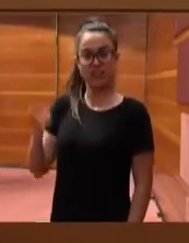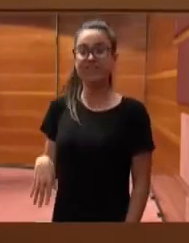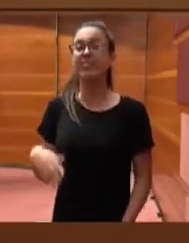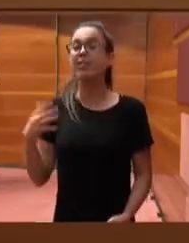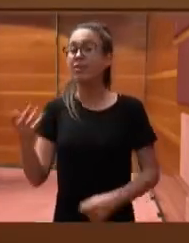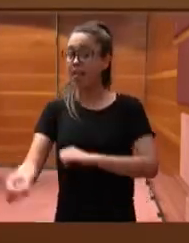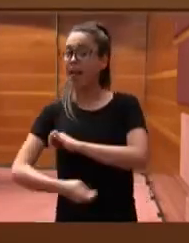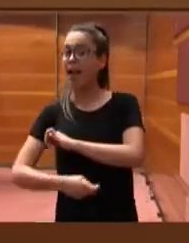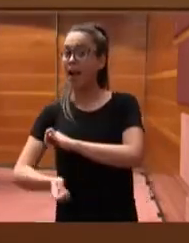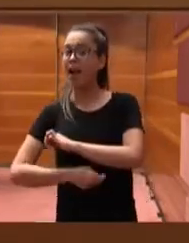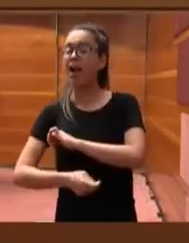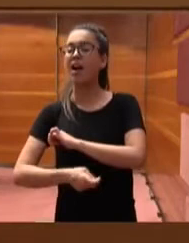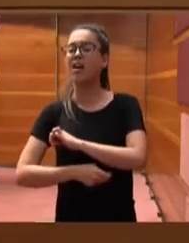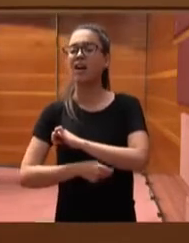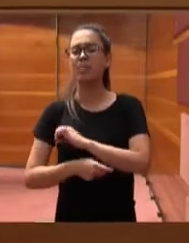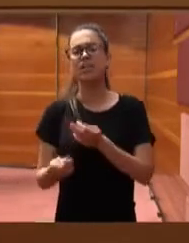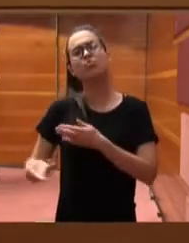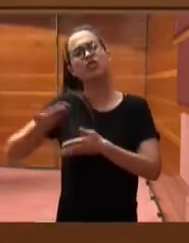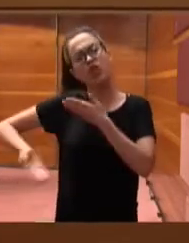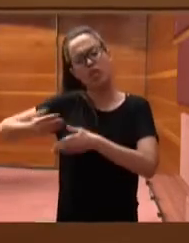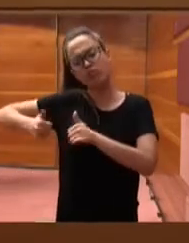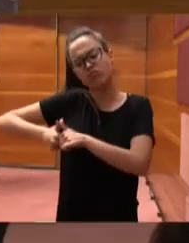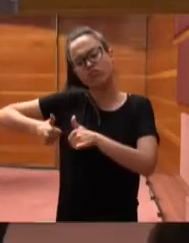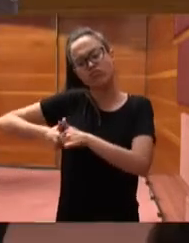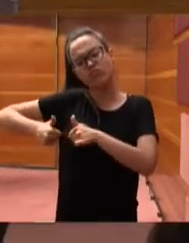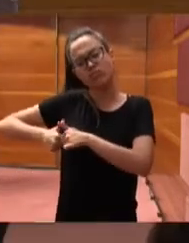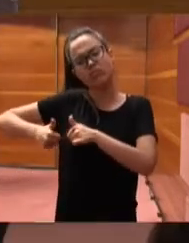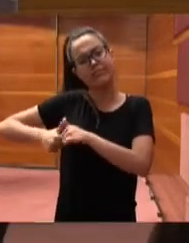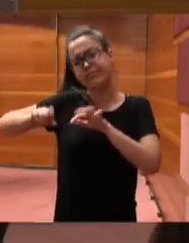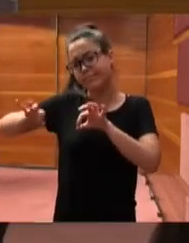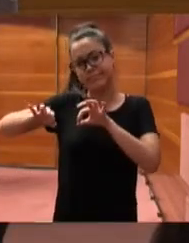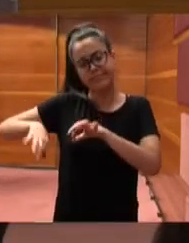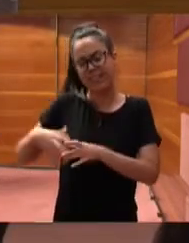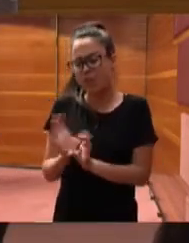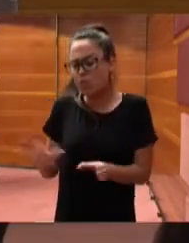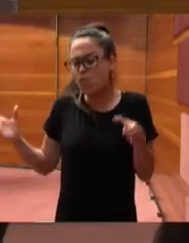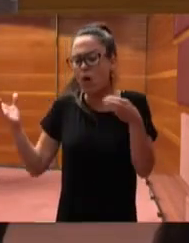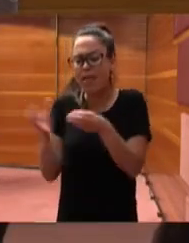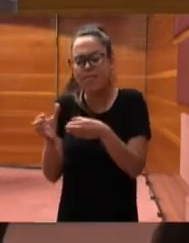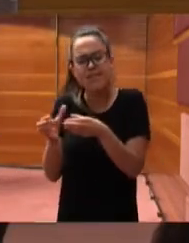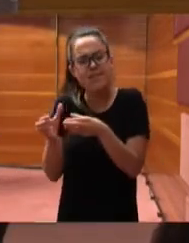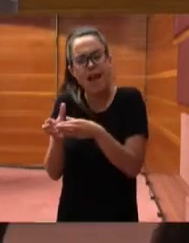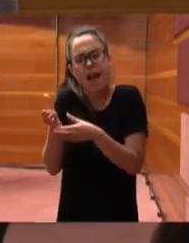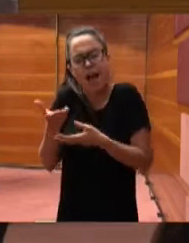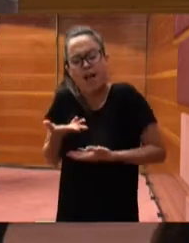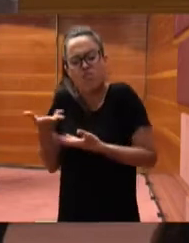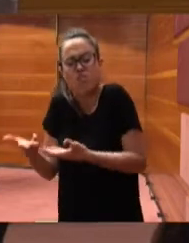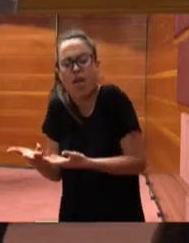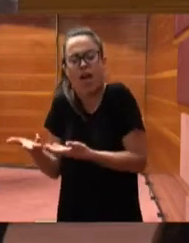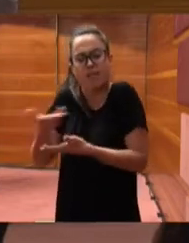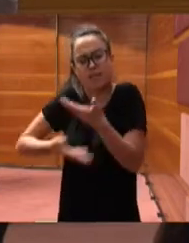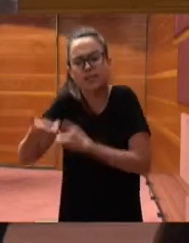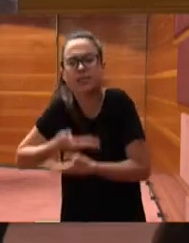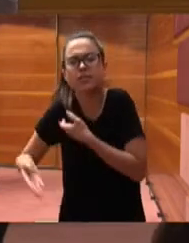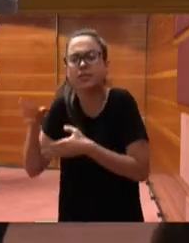Y el alavés es muy de arrimar el hombro. El alavés es muy de cuadrilla en cuanto a ayudar, a hacer cosas en